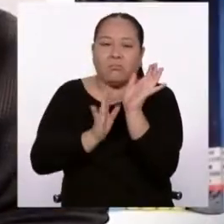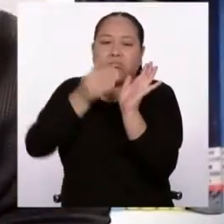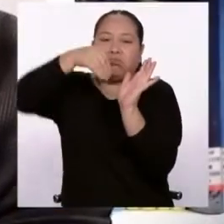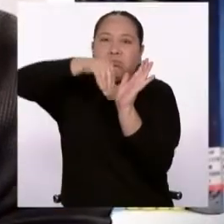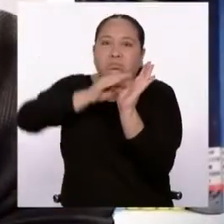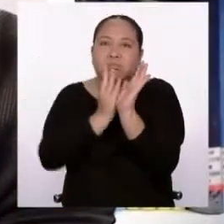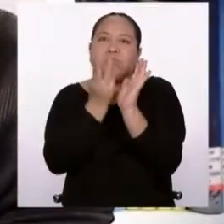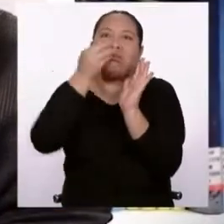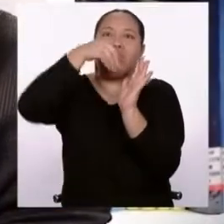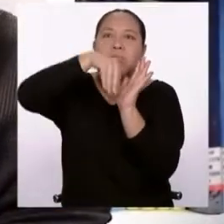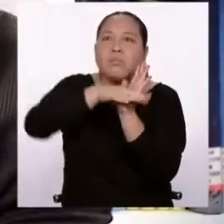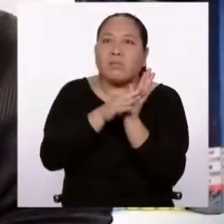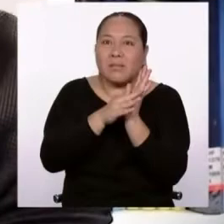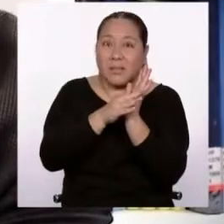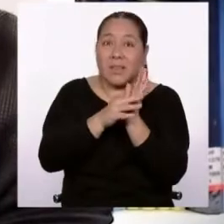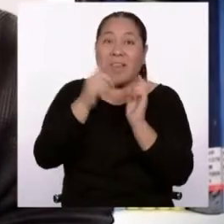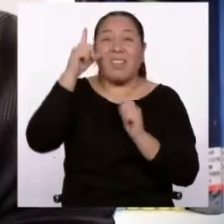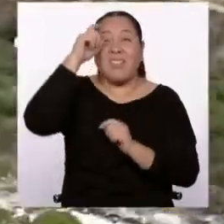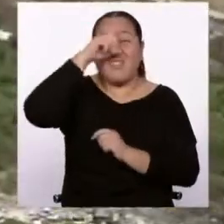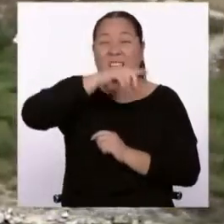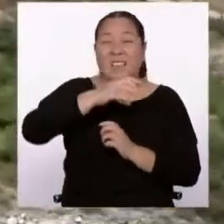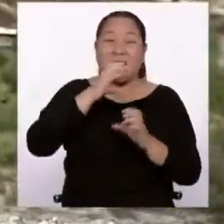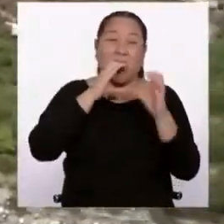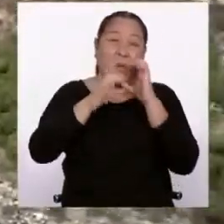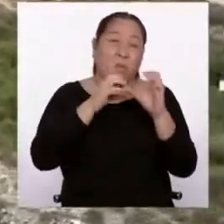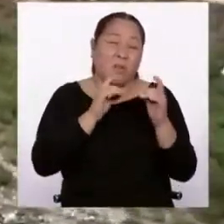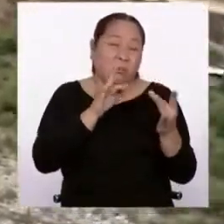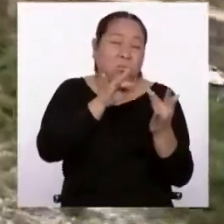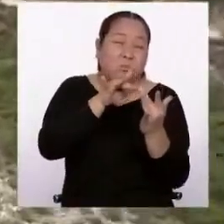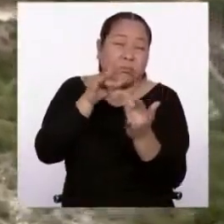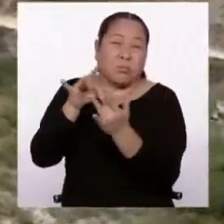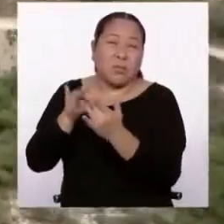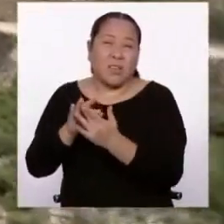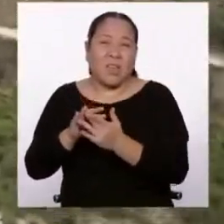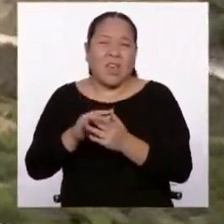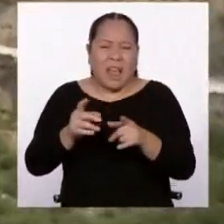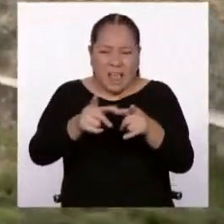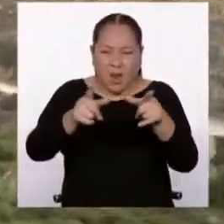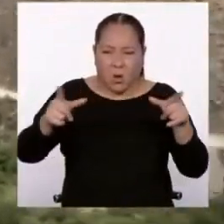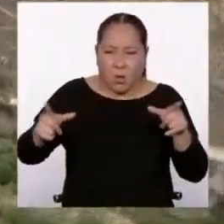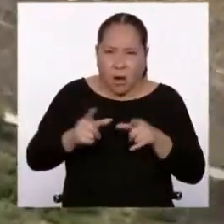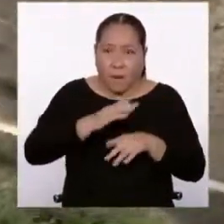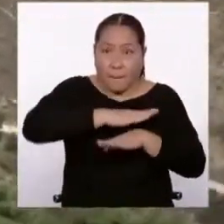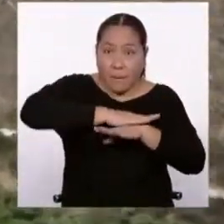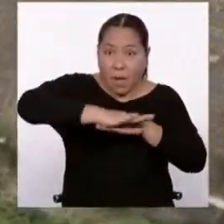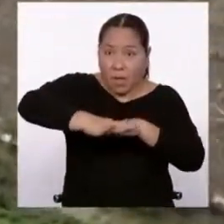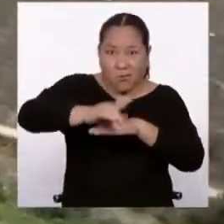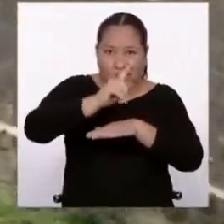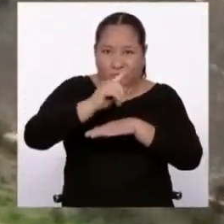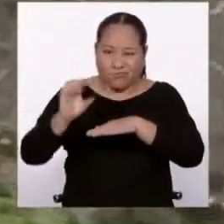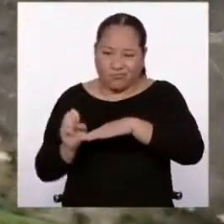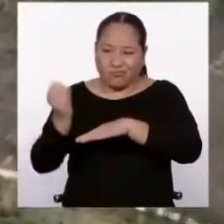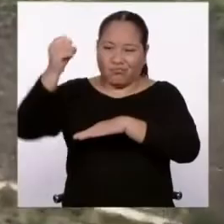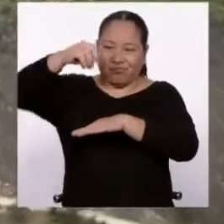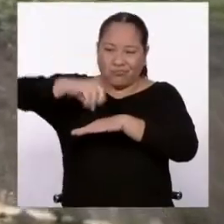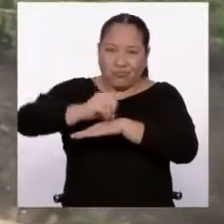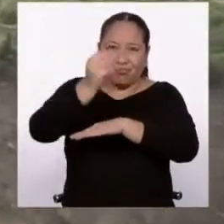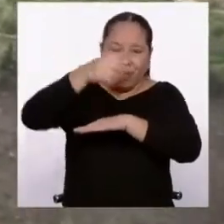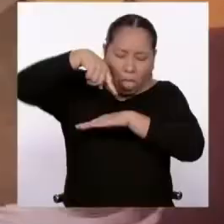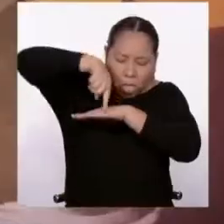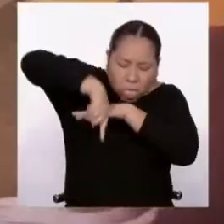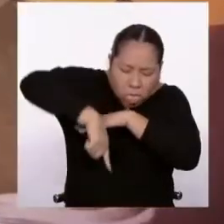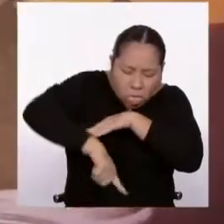problemas para la comunicación en el Perú. Territorio montañoso, lleno de abismos o